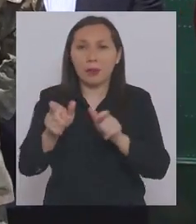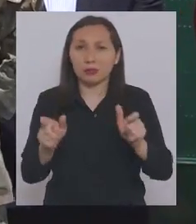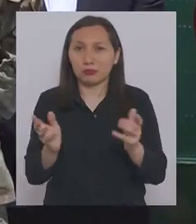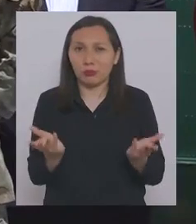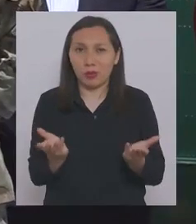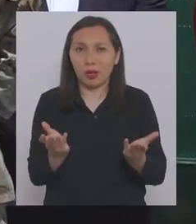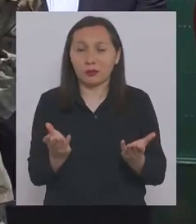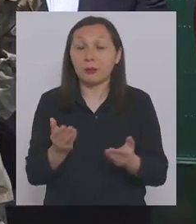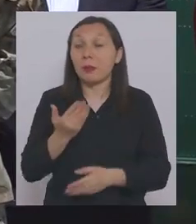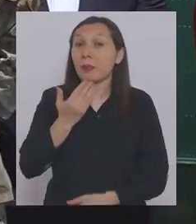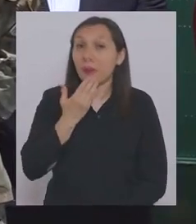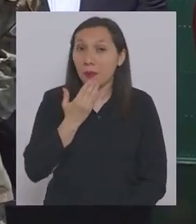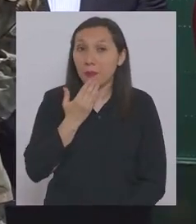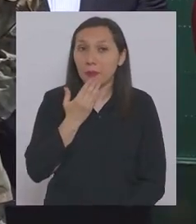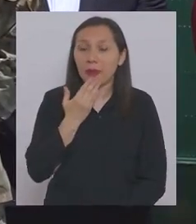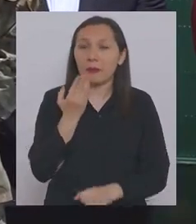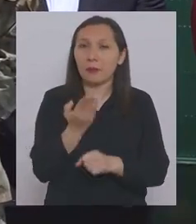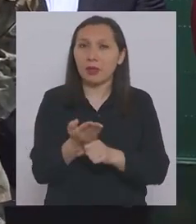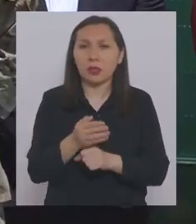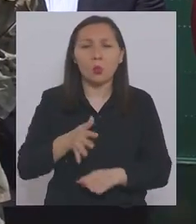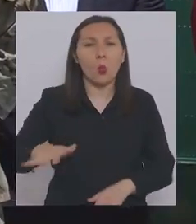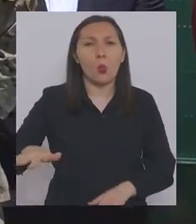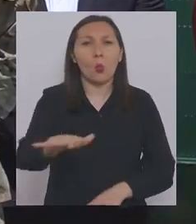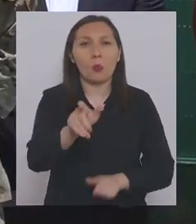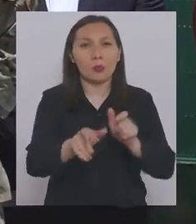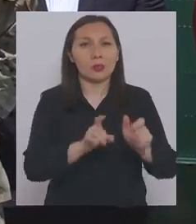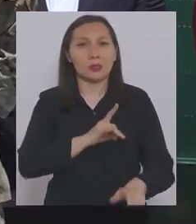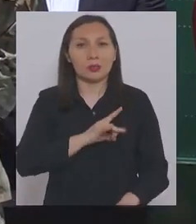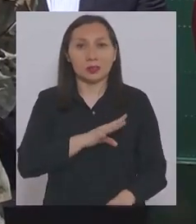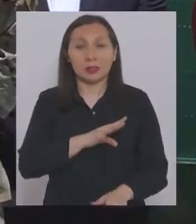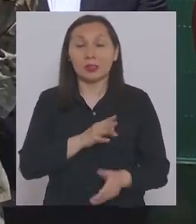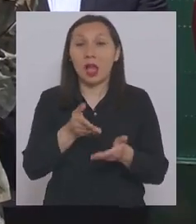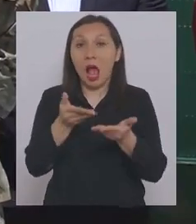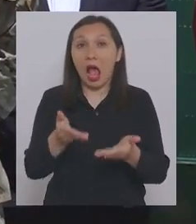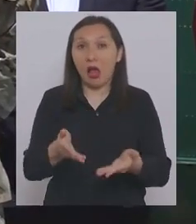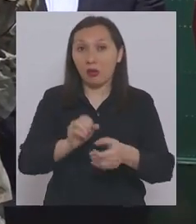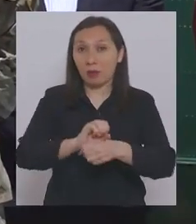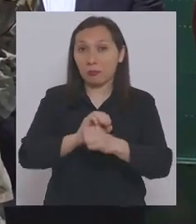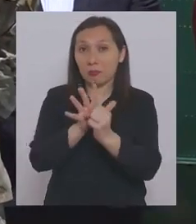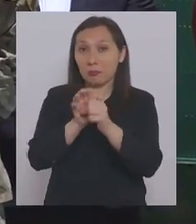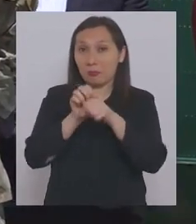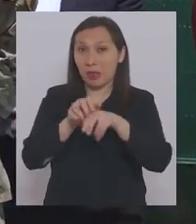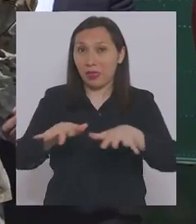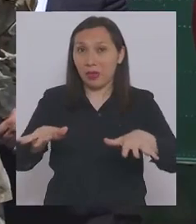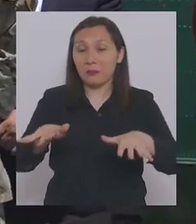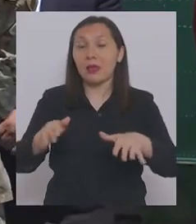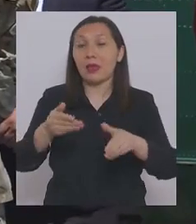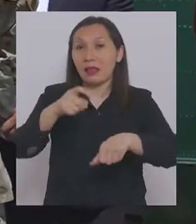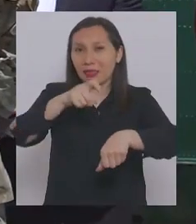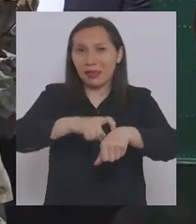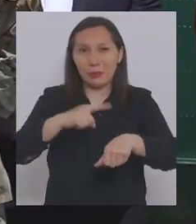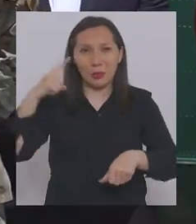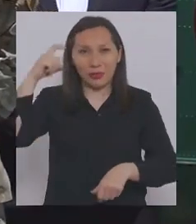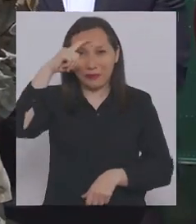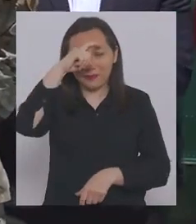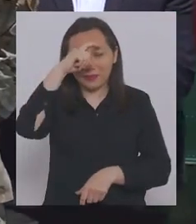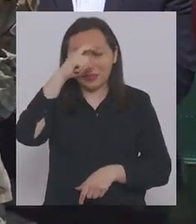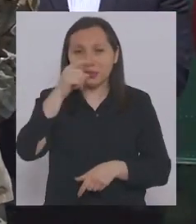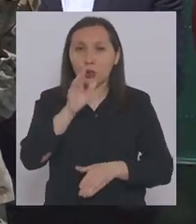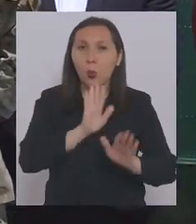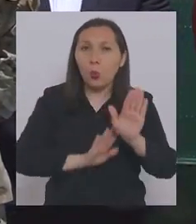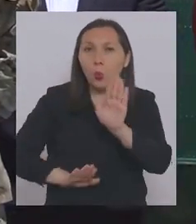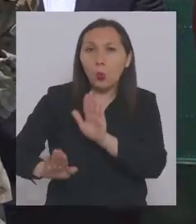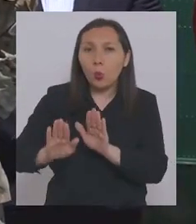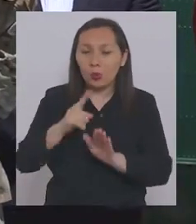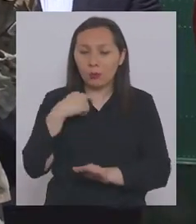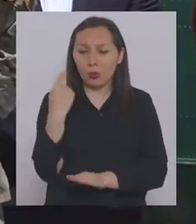también quiero pedir a todos mis compatriotas que en medio de esta pandemia y de estos tiempos difíciles, cuidemos